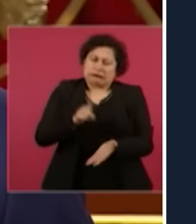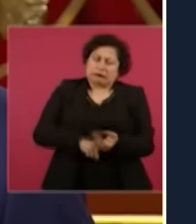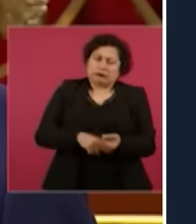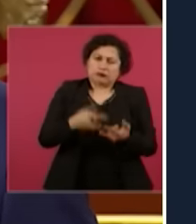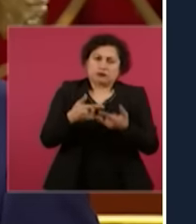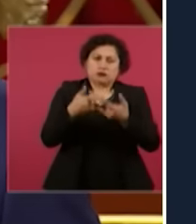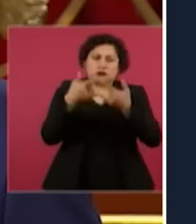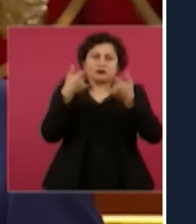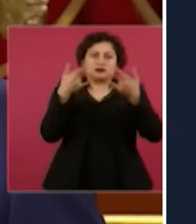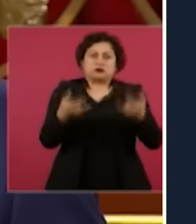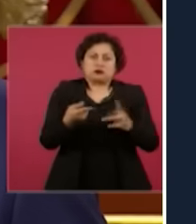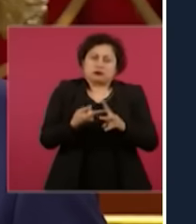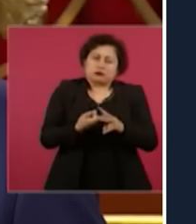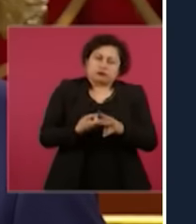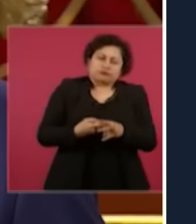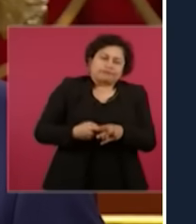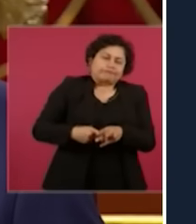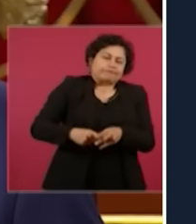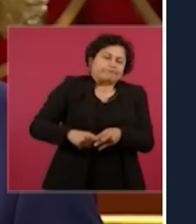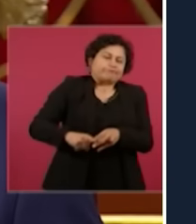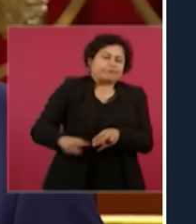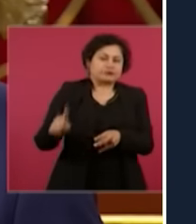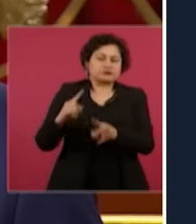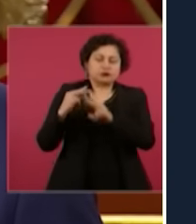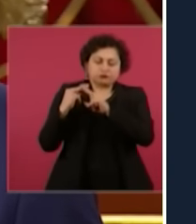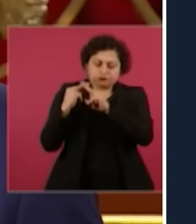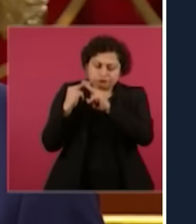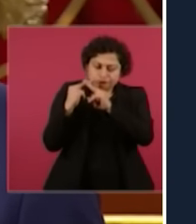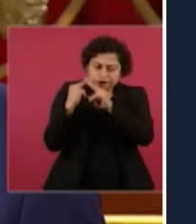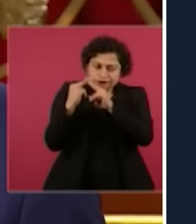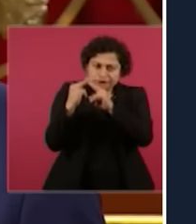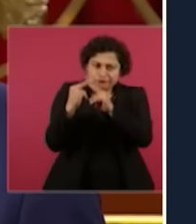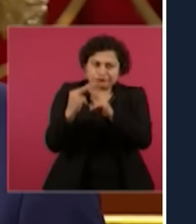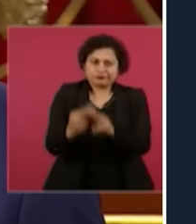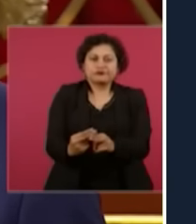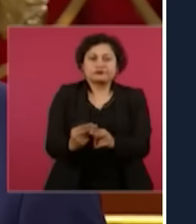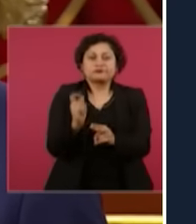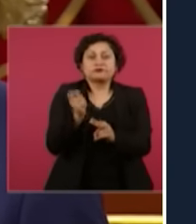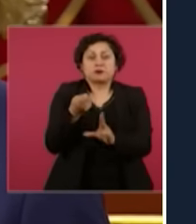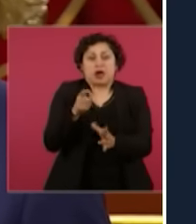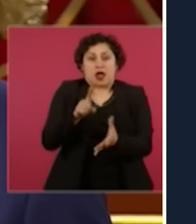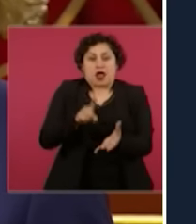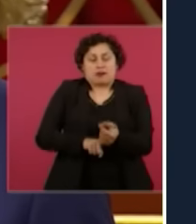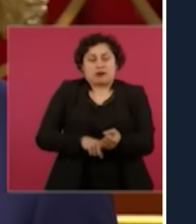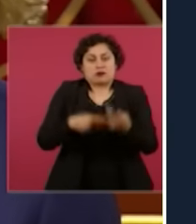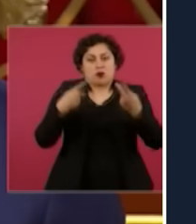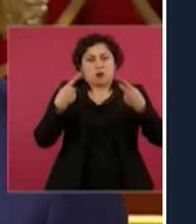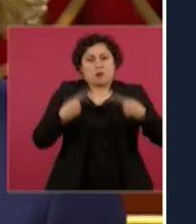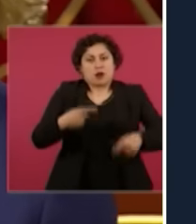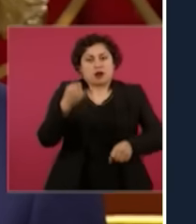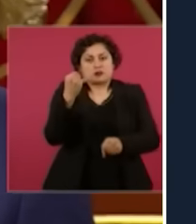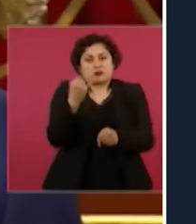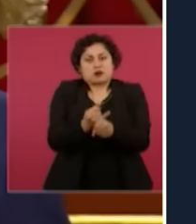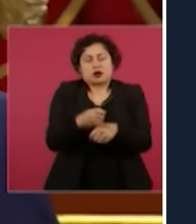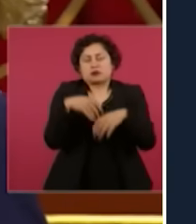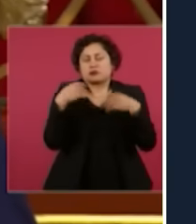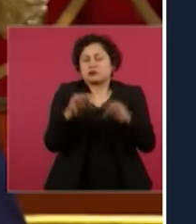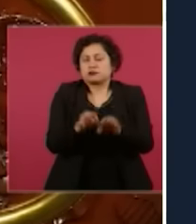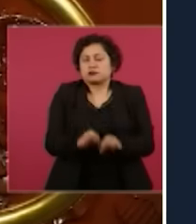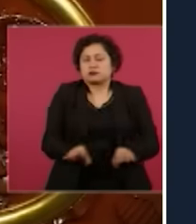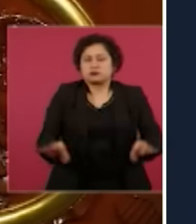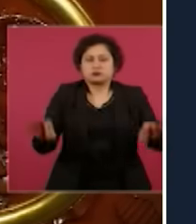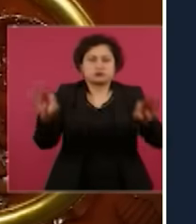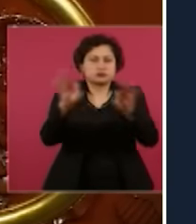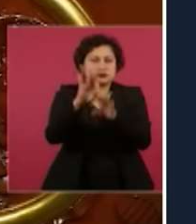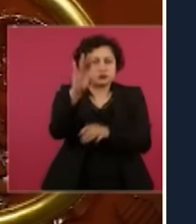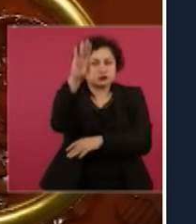plantea modificar la constitución en el entendimiento de cómo se debe regular el poder judicial en general y por qué digo